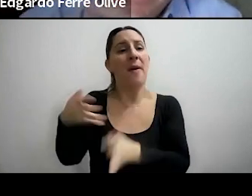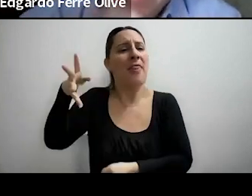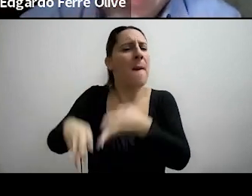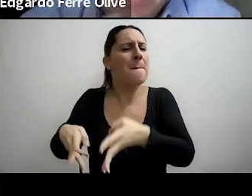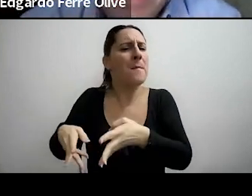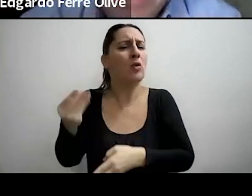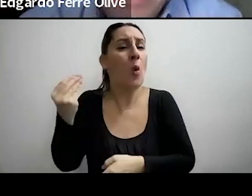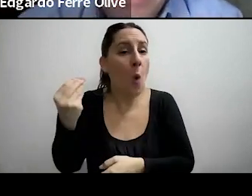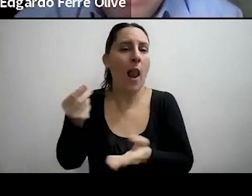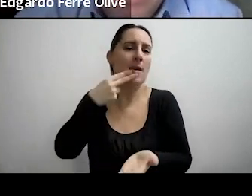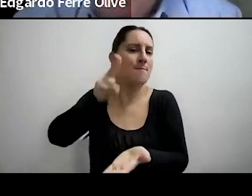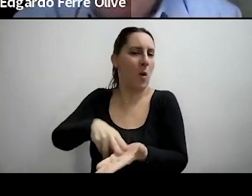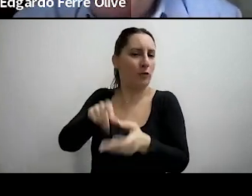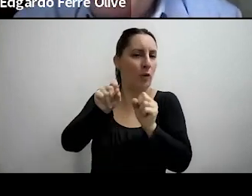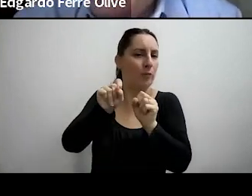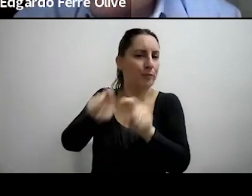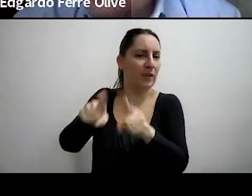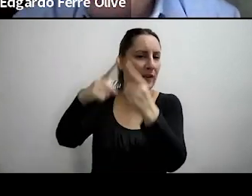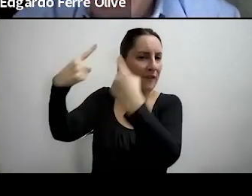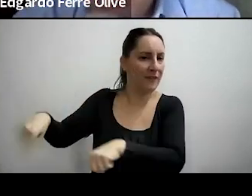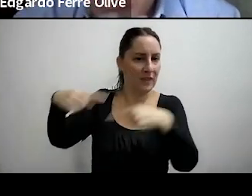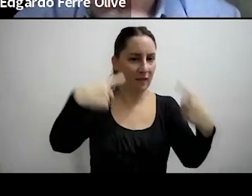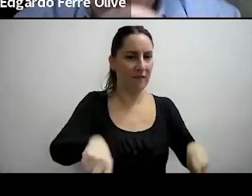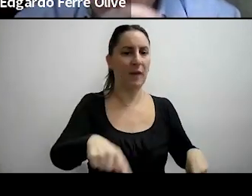impuesto diferencial. Los subsidios, yo le